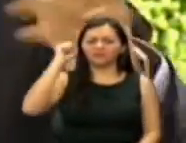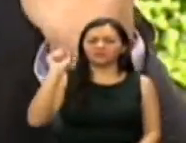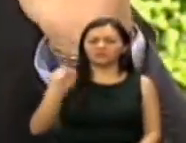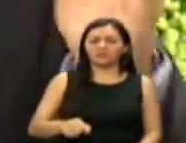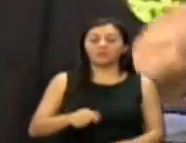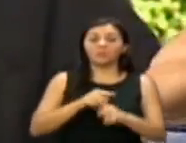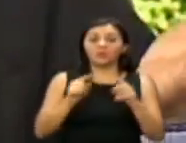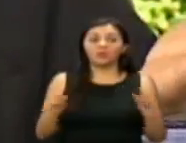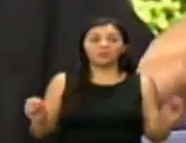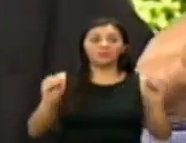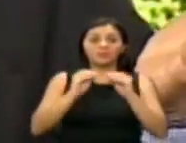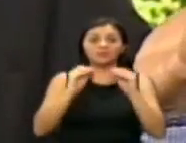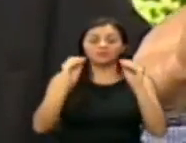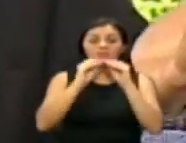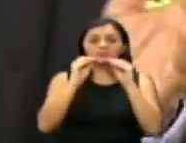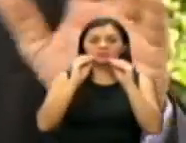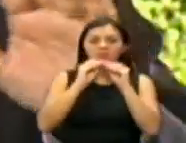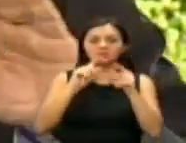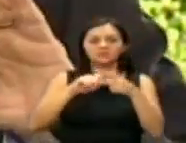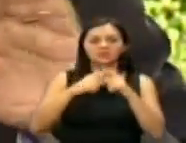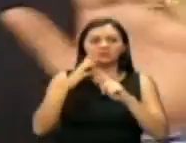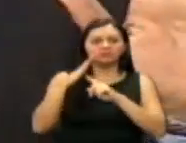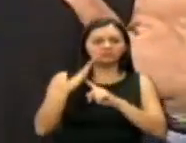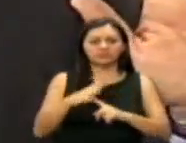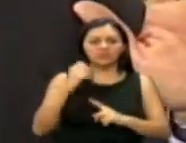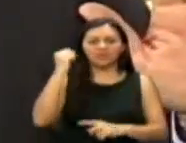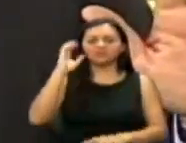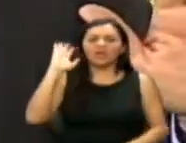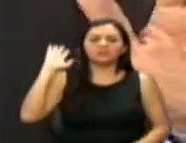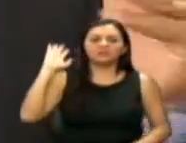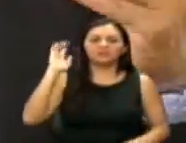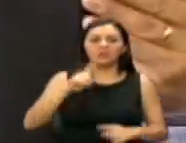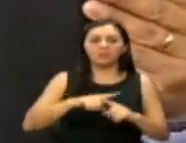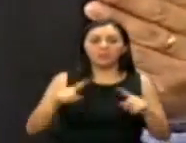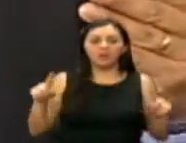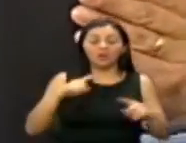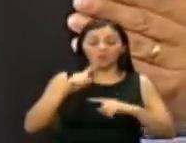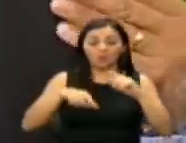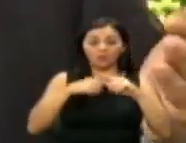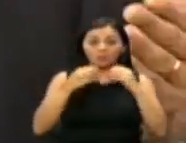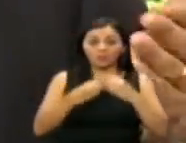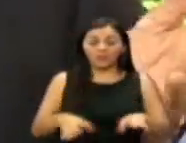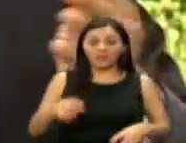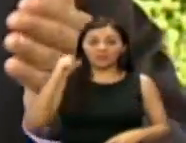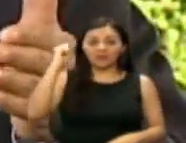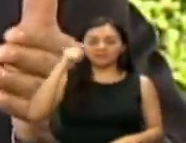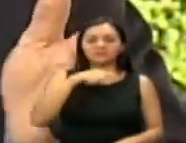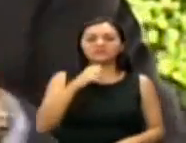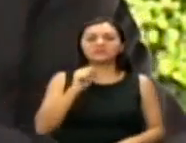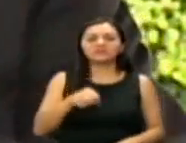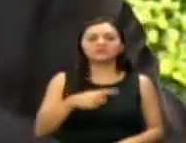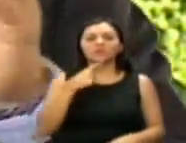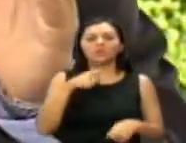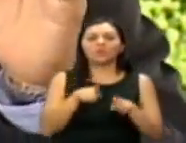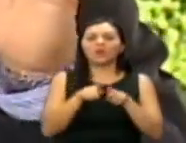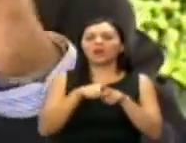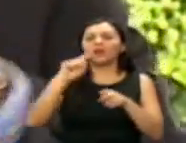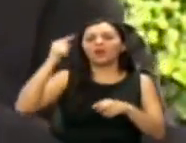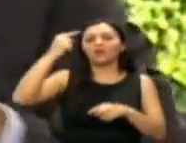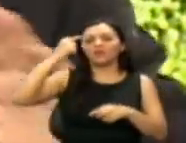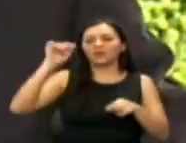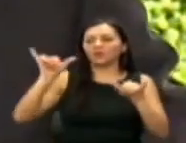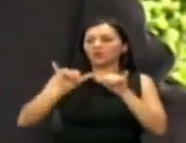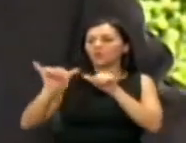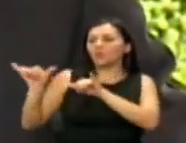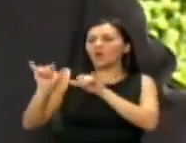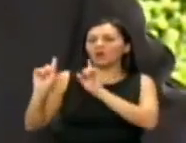si se le ha afectado algún derecho. Aquí no sabemos qué derecho se ha afectado. De hecho, lo que quieren es hacer un Estado paralelo, sin ganar en las